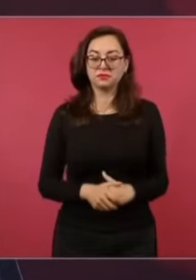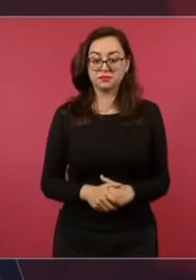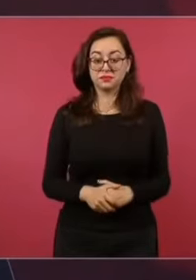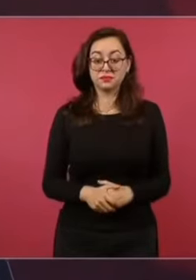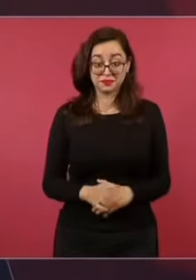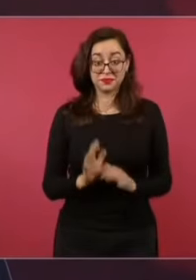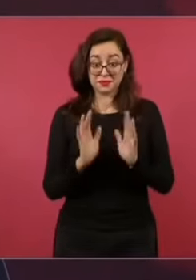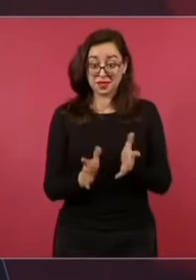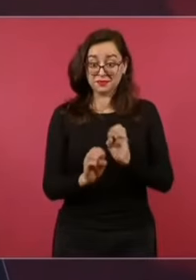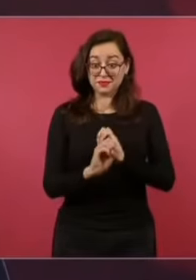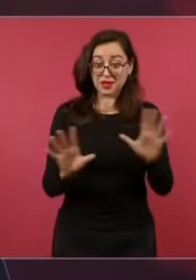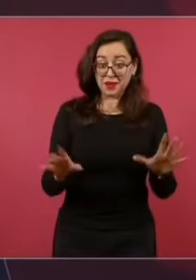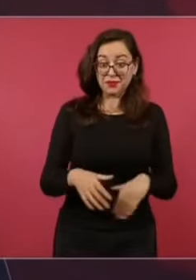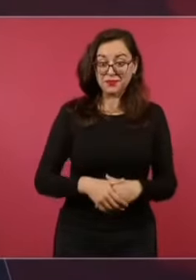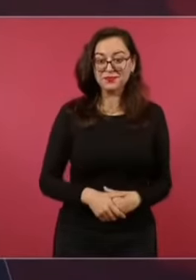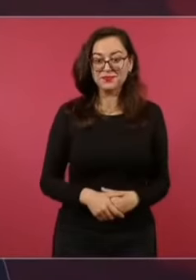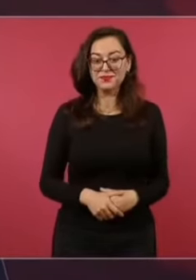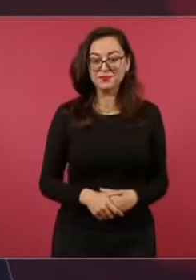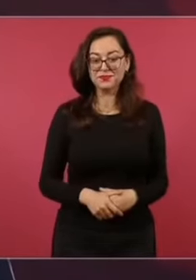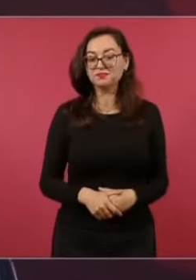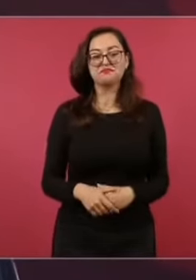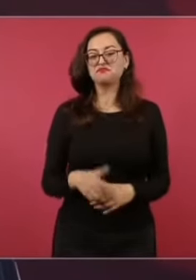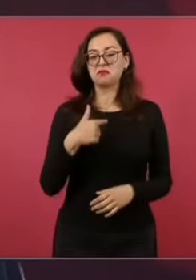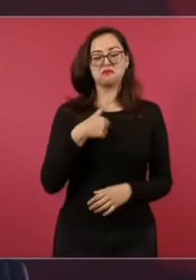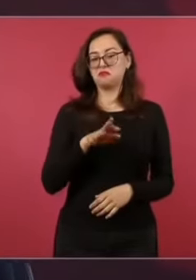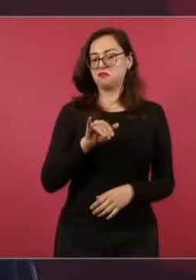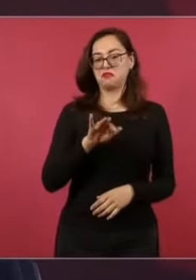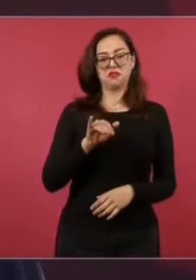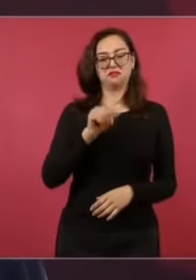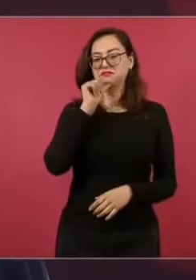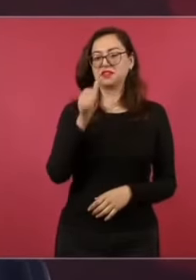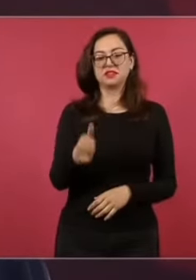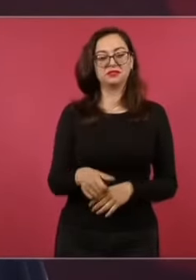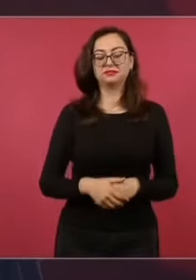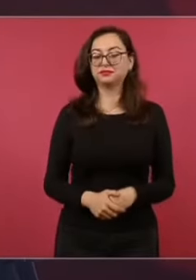Ya, que quede claro. Y no soy fifí.